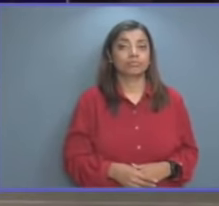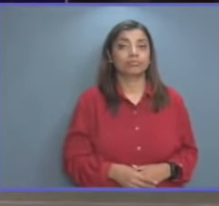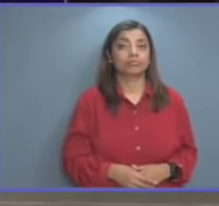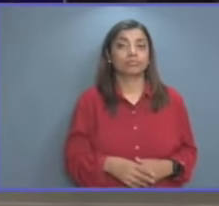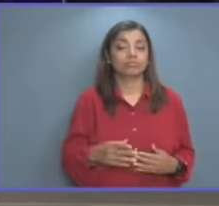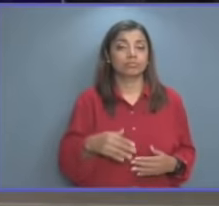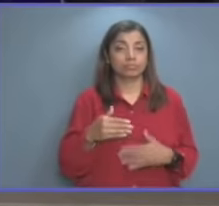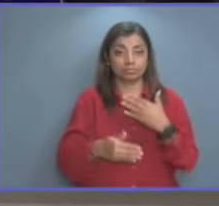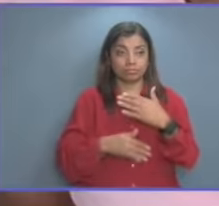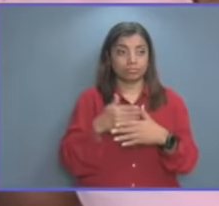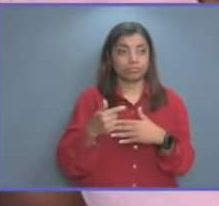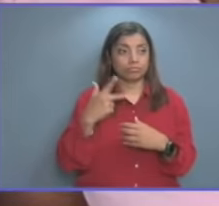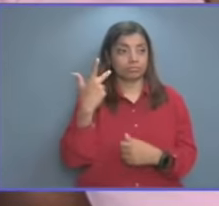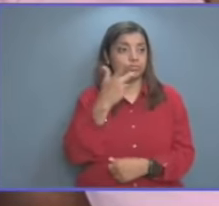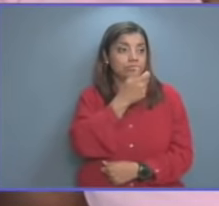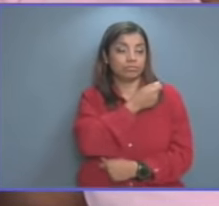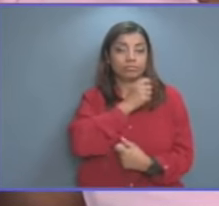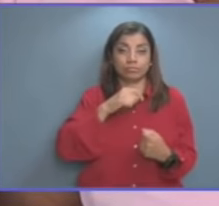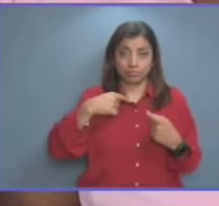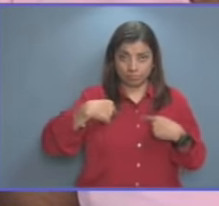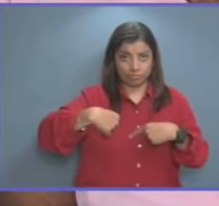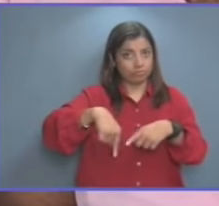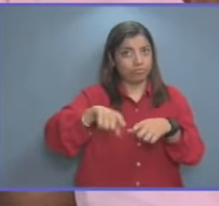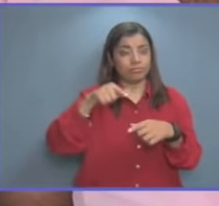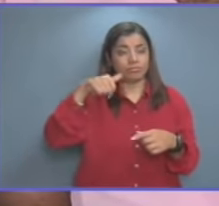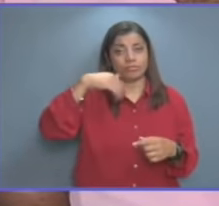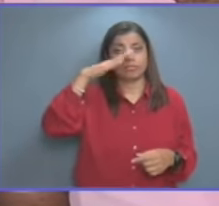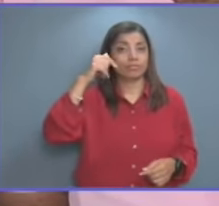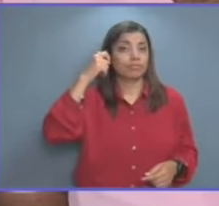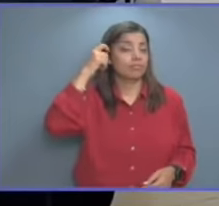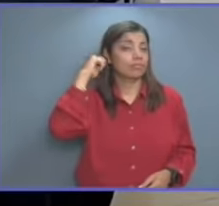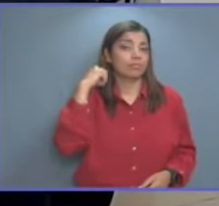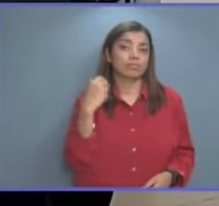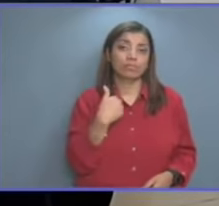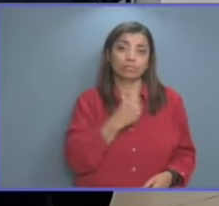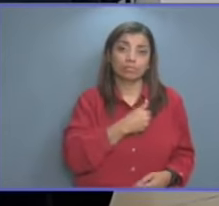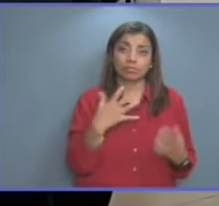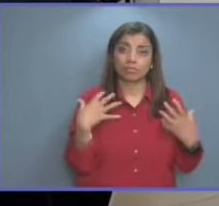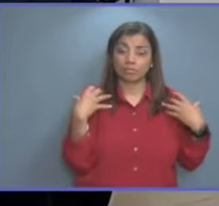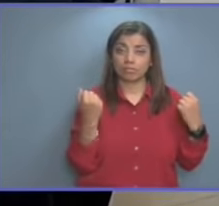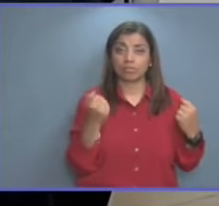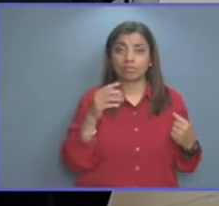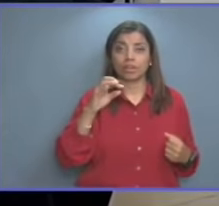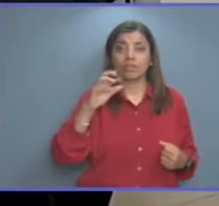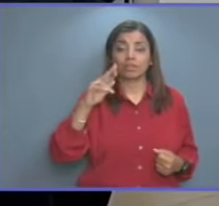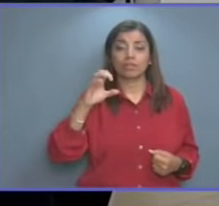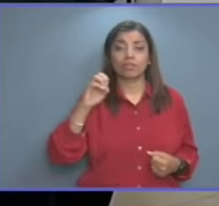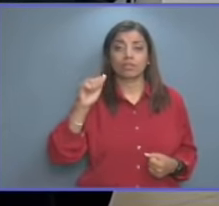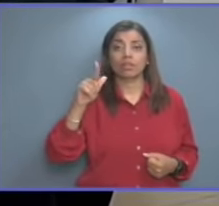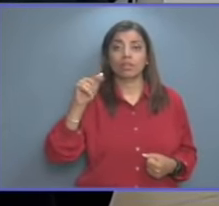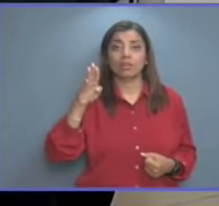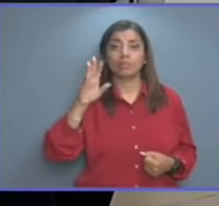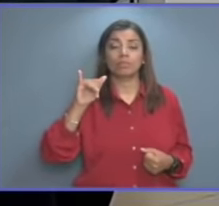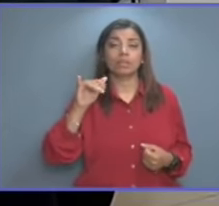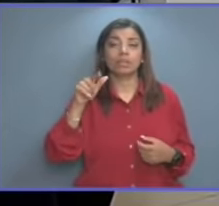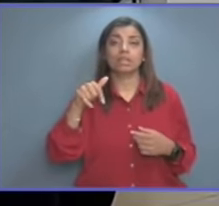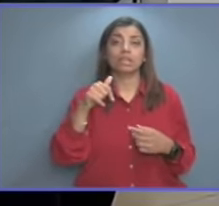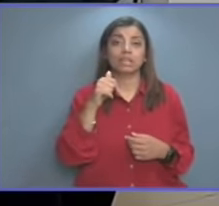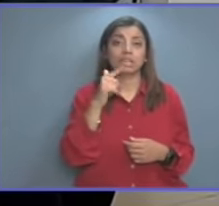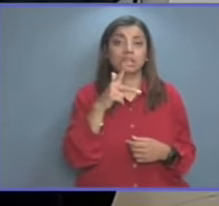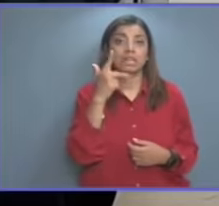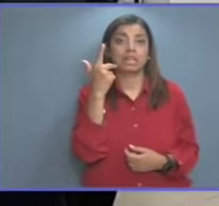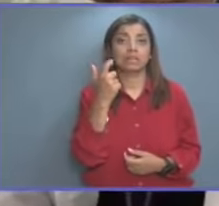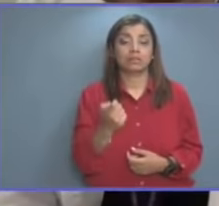el proceso de inmunización continúa en el país el ministro de salud francisco halabí anunció que se ha reducido a tres